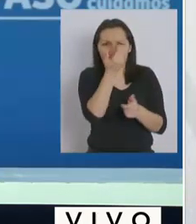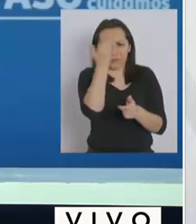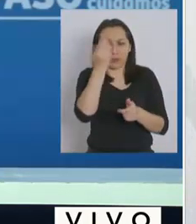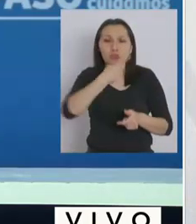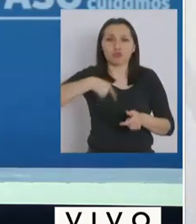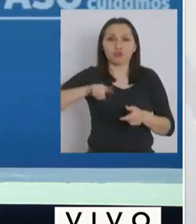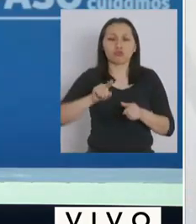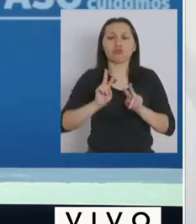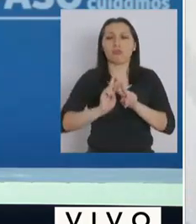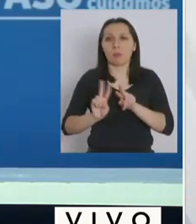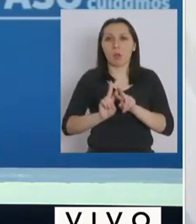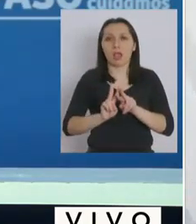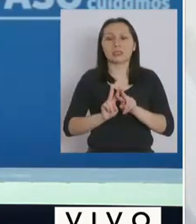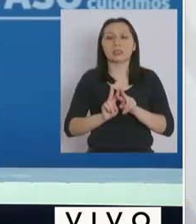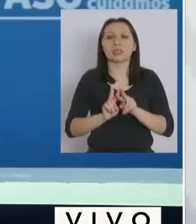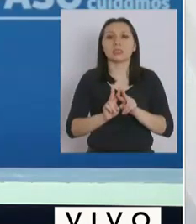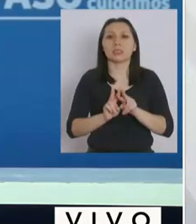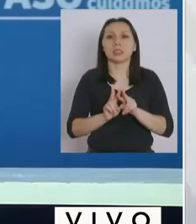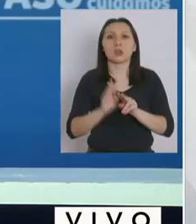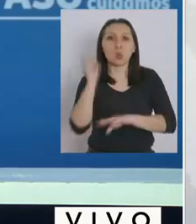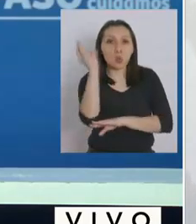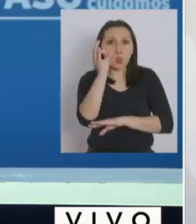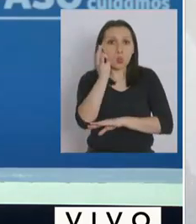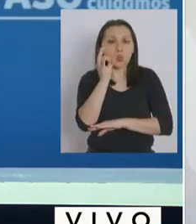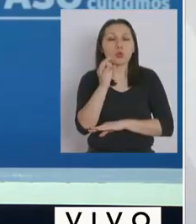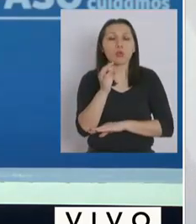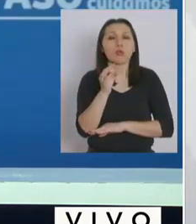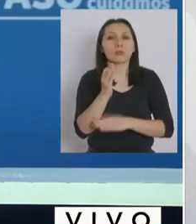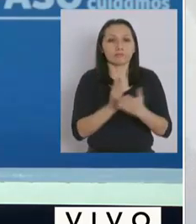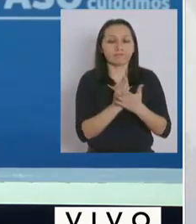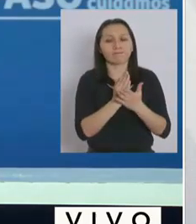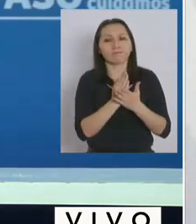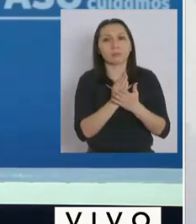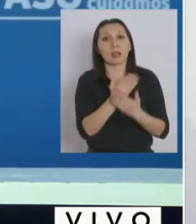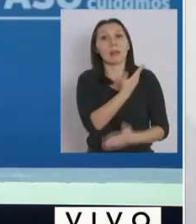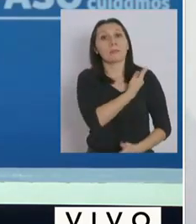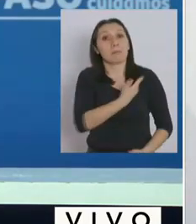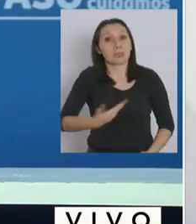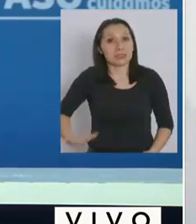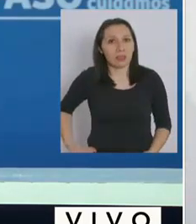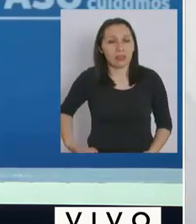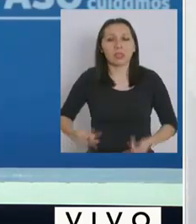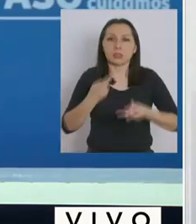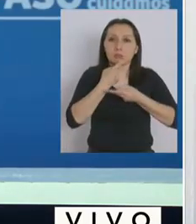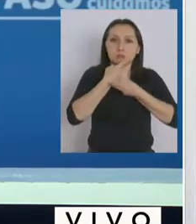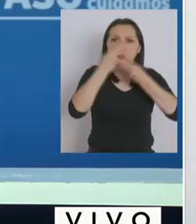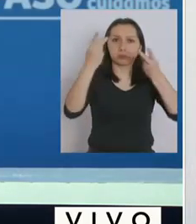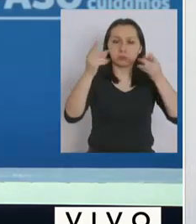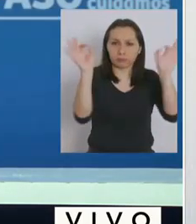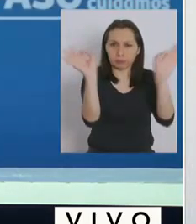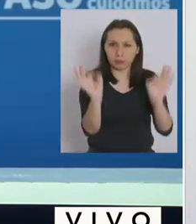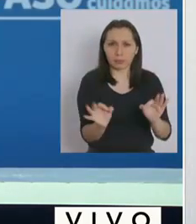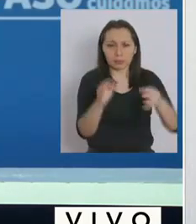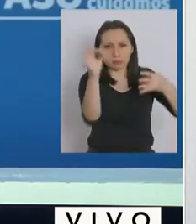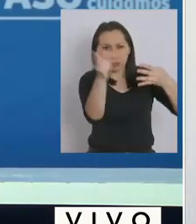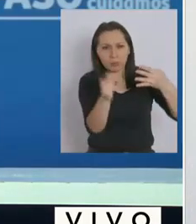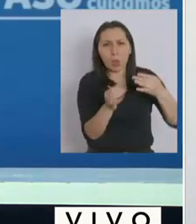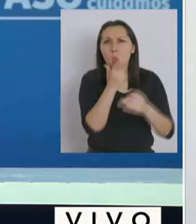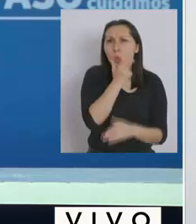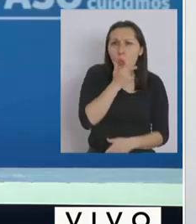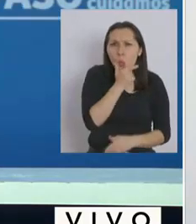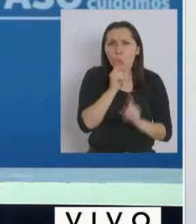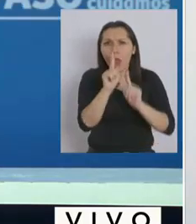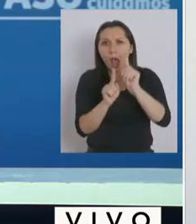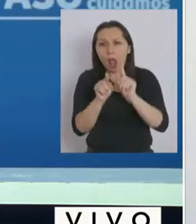a tener una reunión donde el presidente va a dar a conocer todas aquellas inquietudes